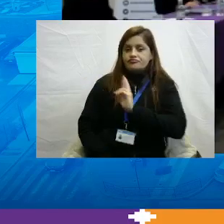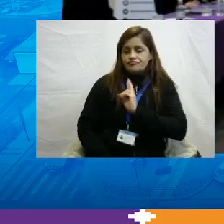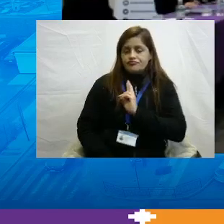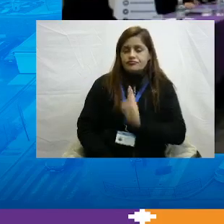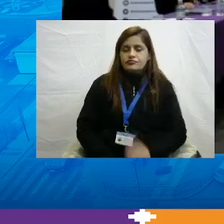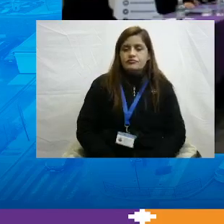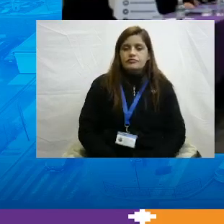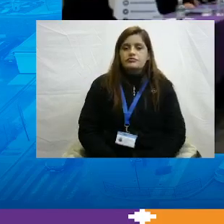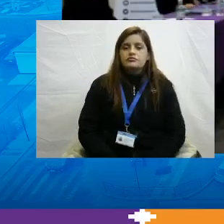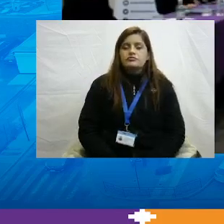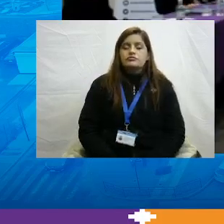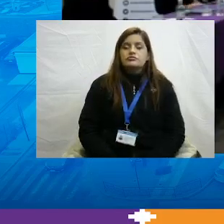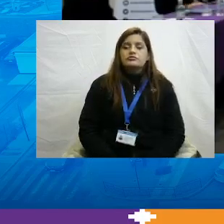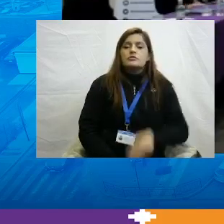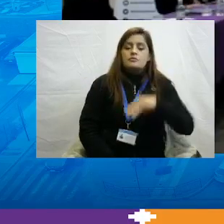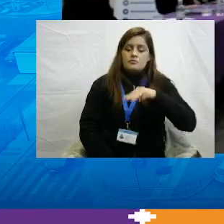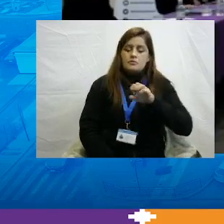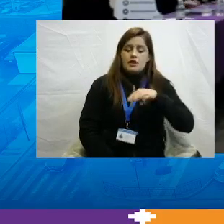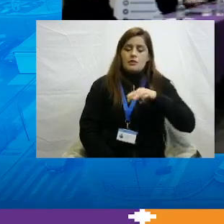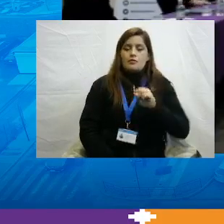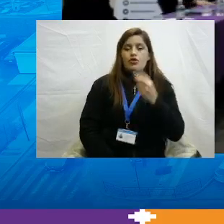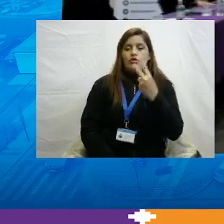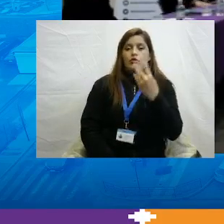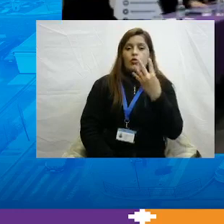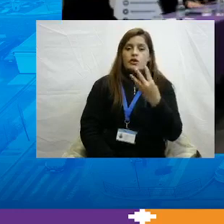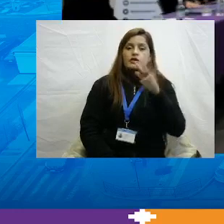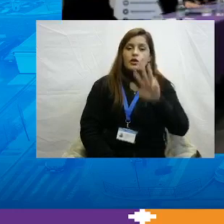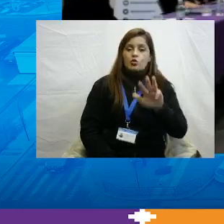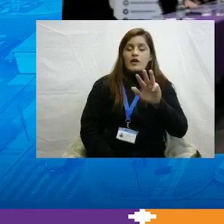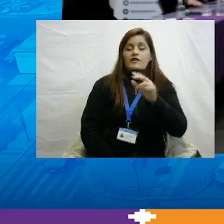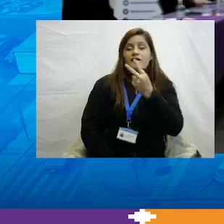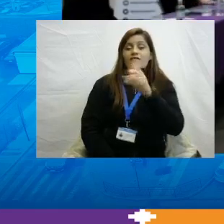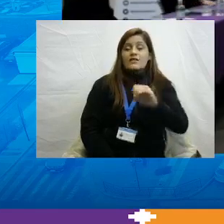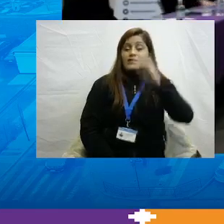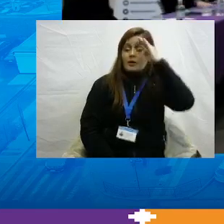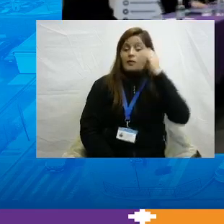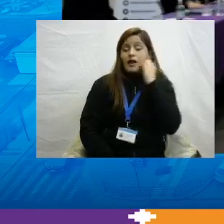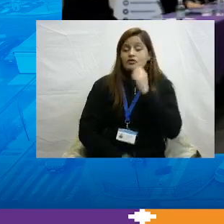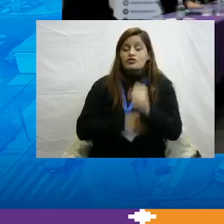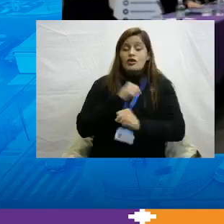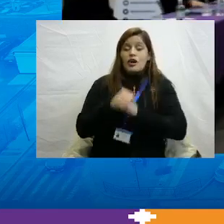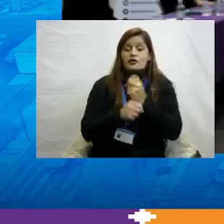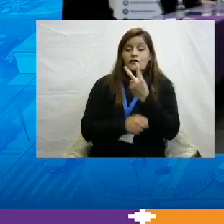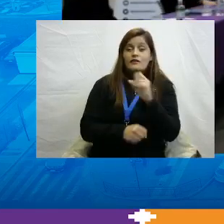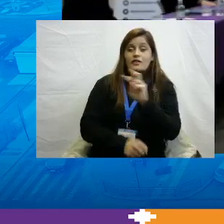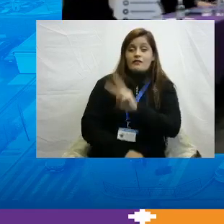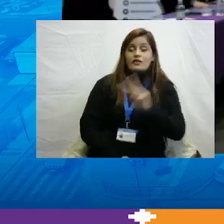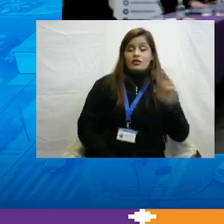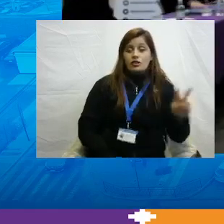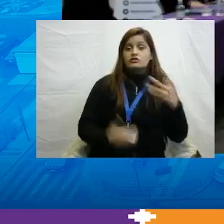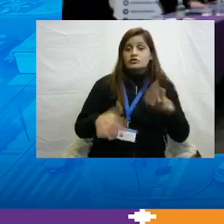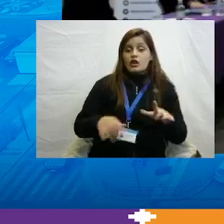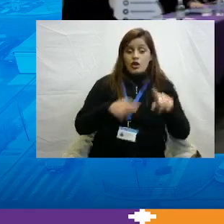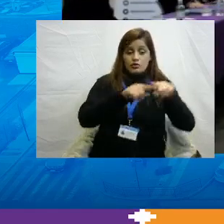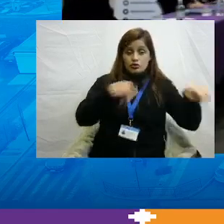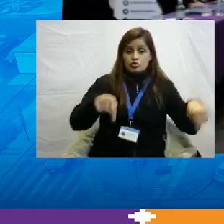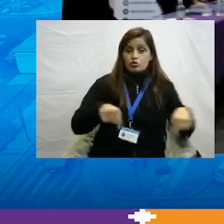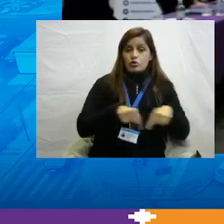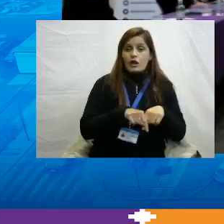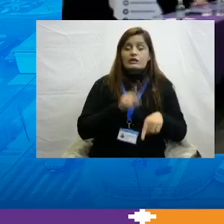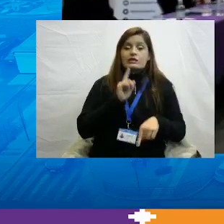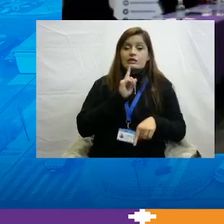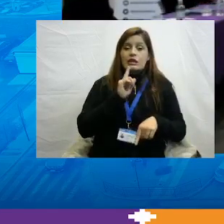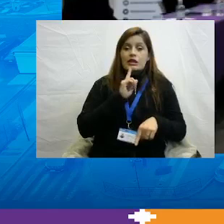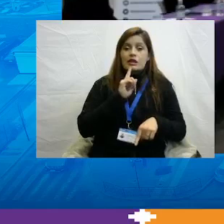memo 249 del 20 de mayo del 2022, la directora de obras informa que la propiedad se encuentra afecta a